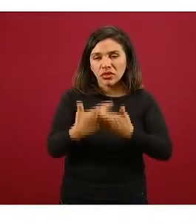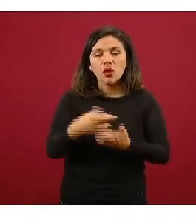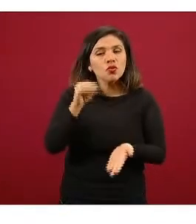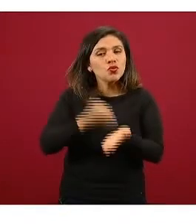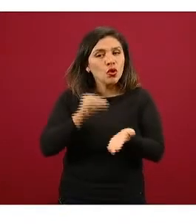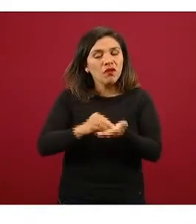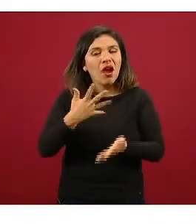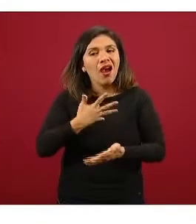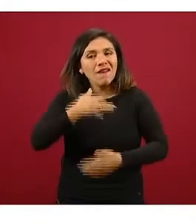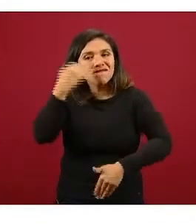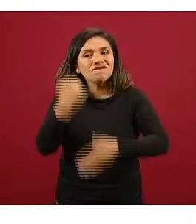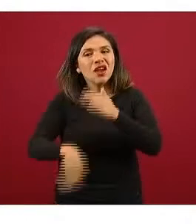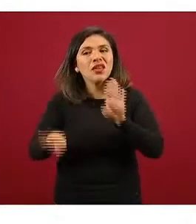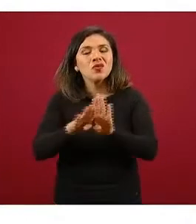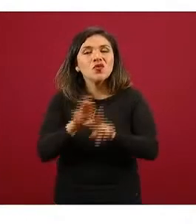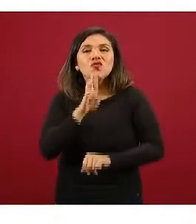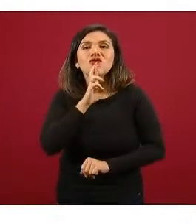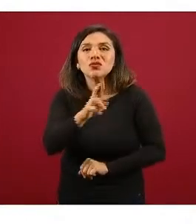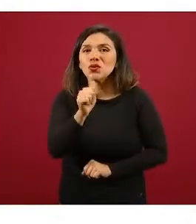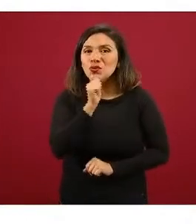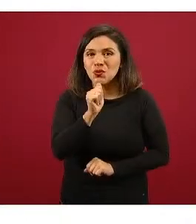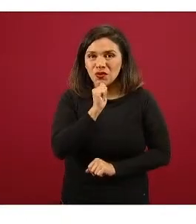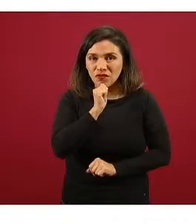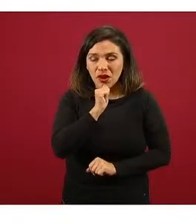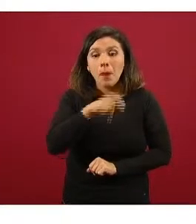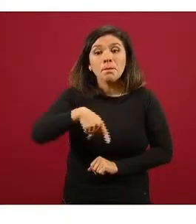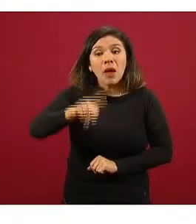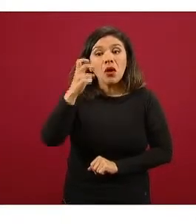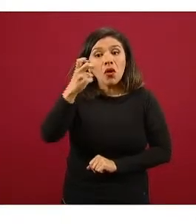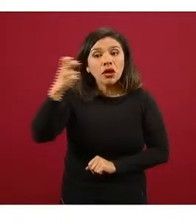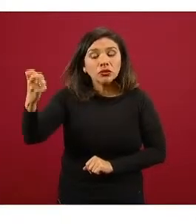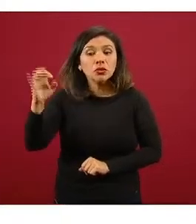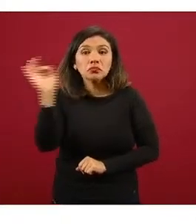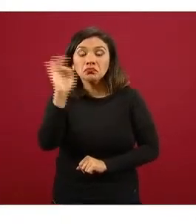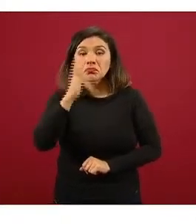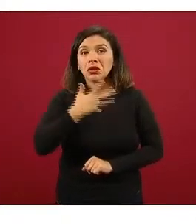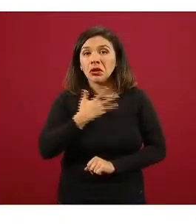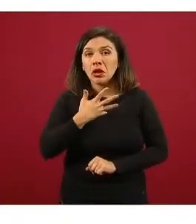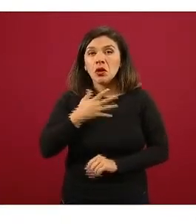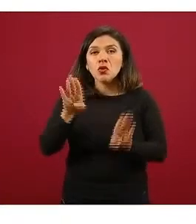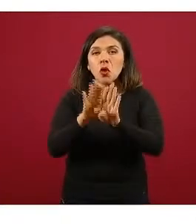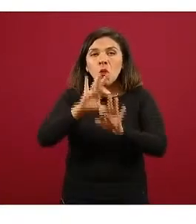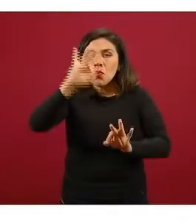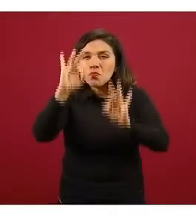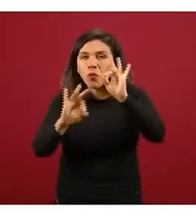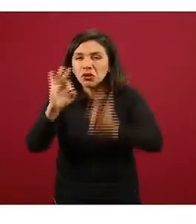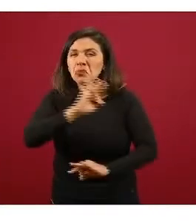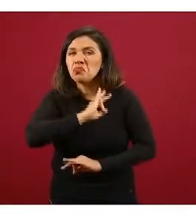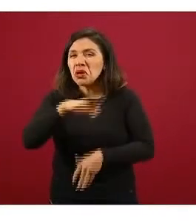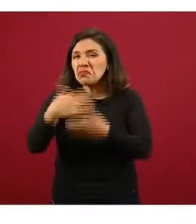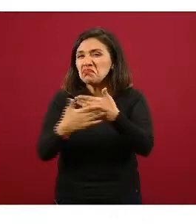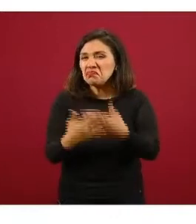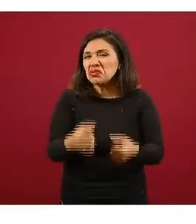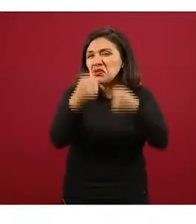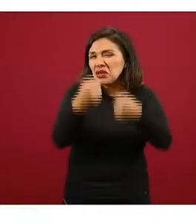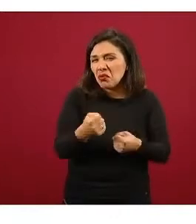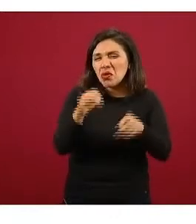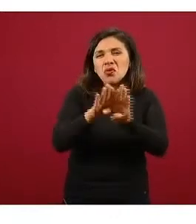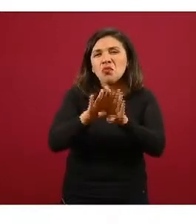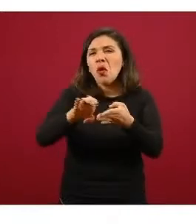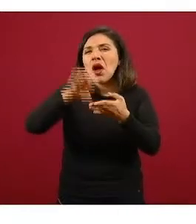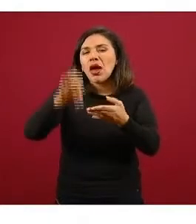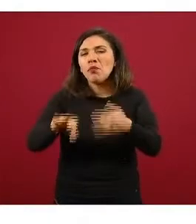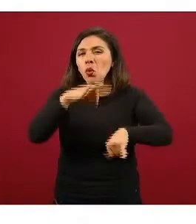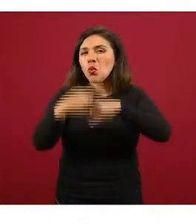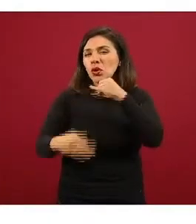se encuentra pendiente de un resultado, pero a los cuales si les aplicamos el porcentaje de positividad, que por ejemplo para la